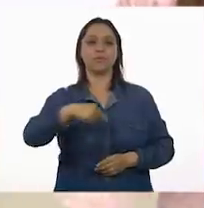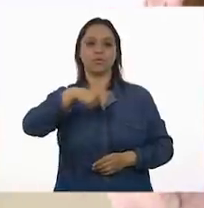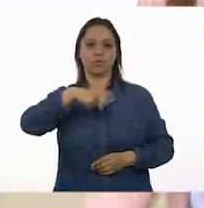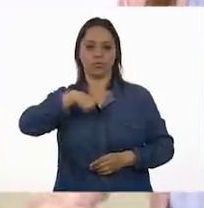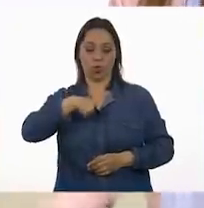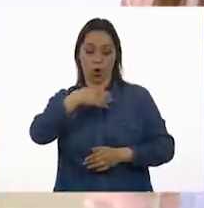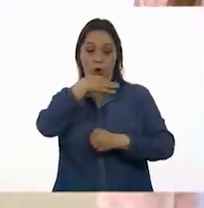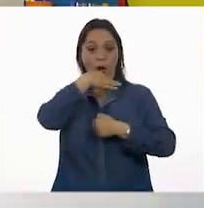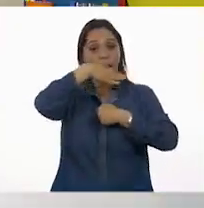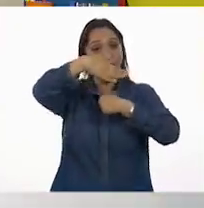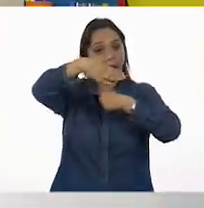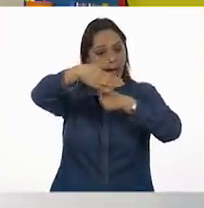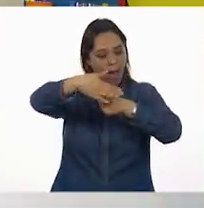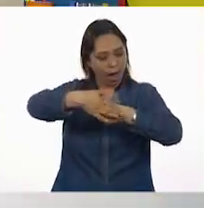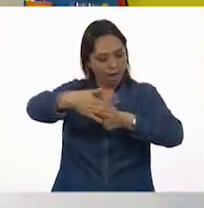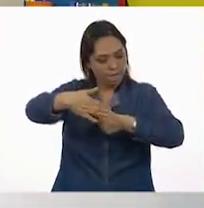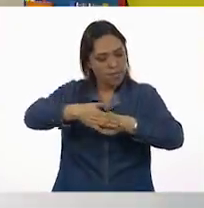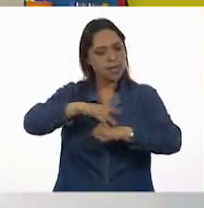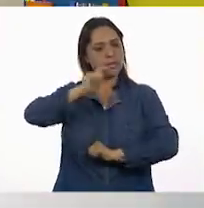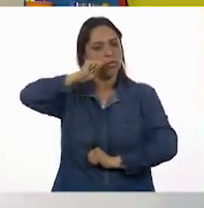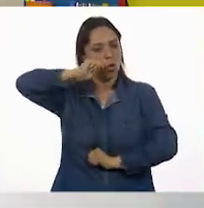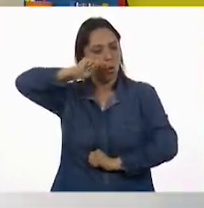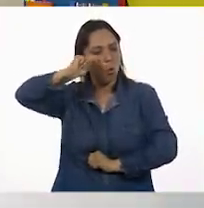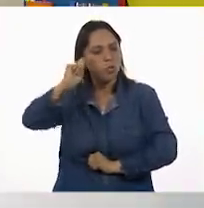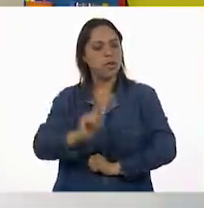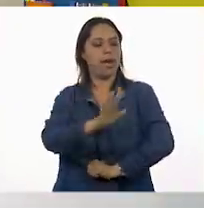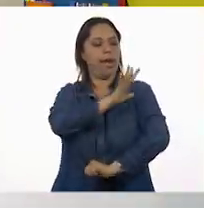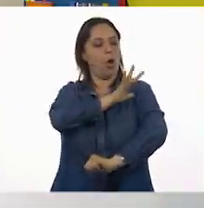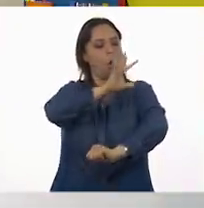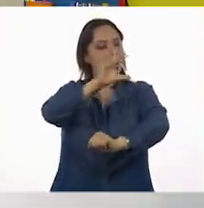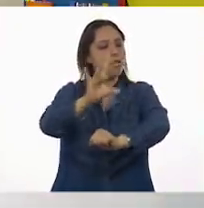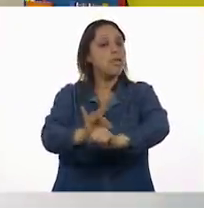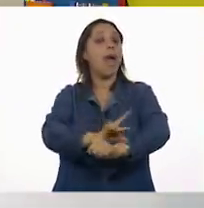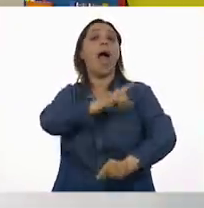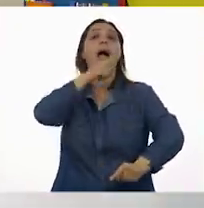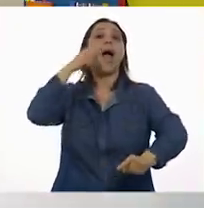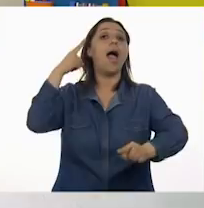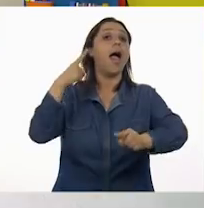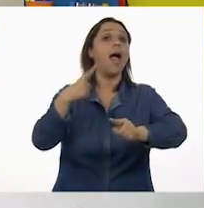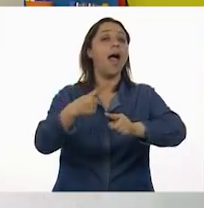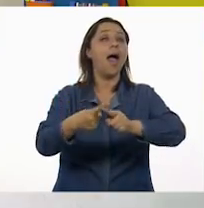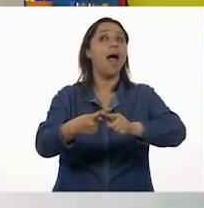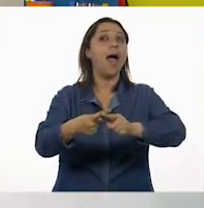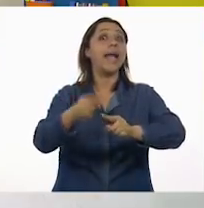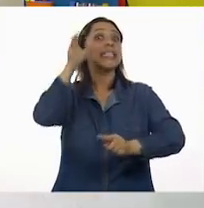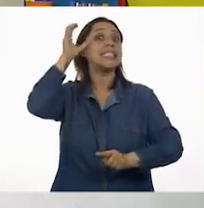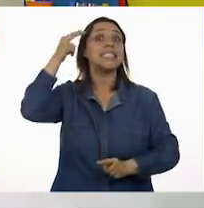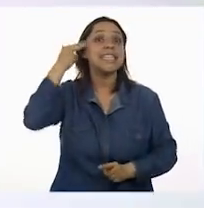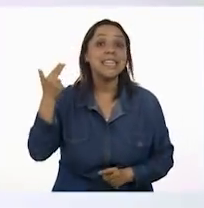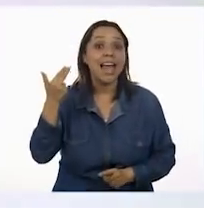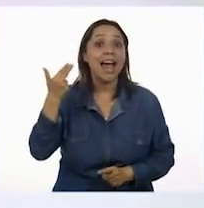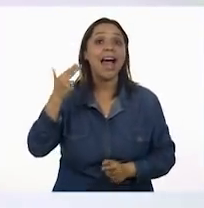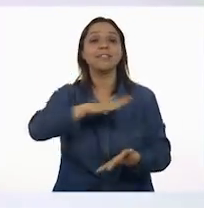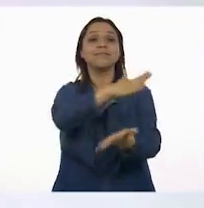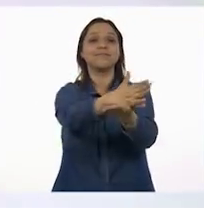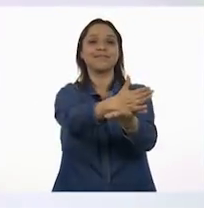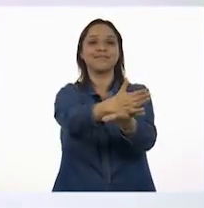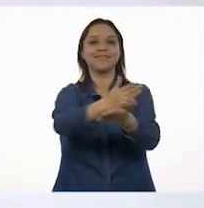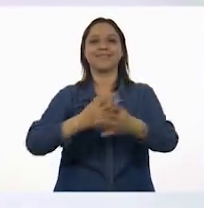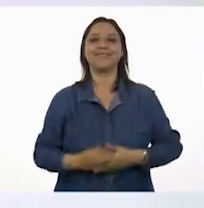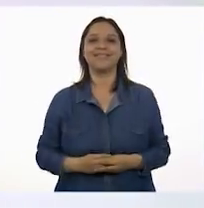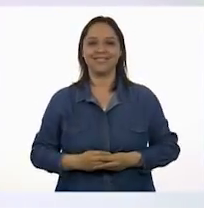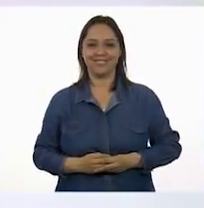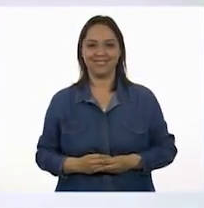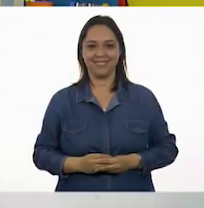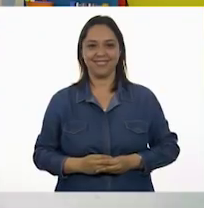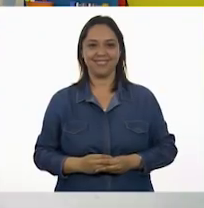Declaro mi sincera amistad a... ¡China! ¡Stop!